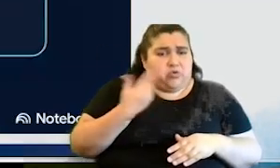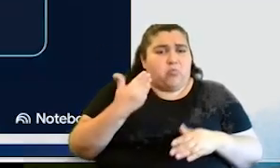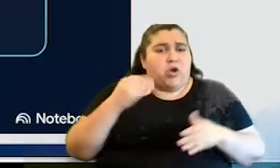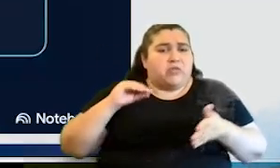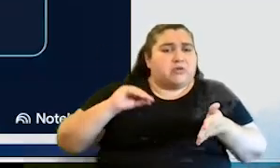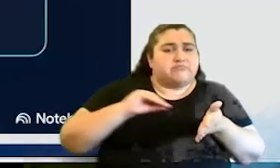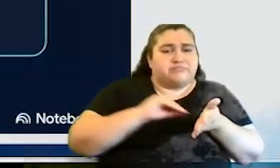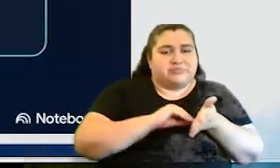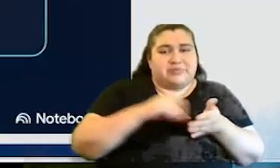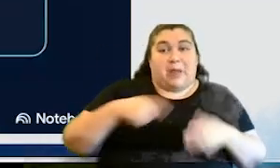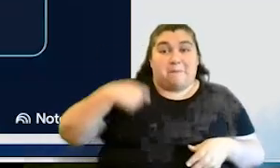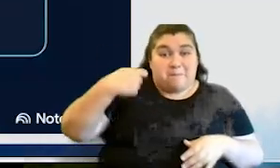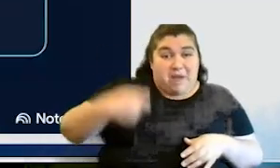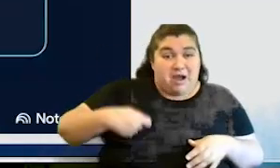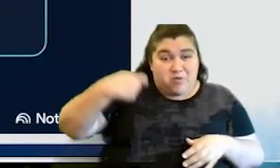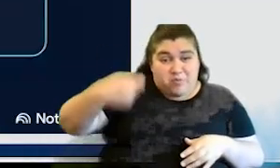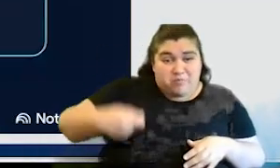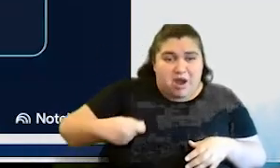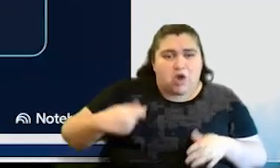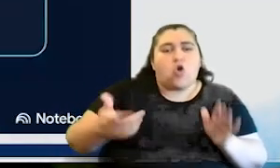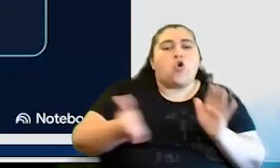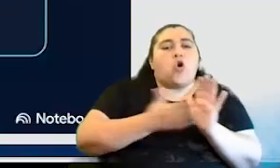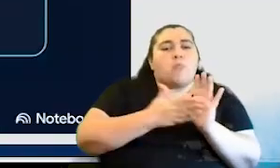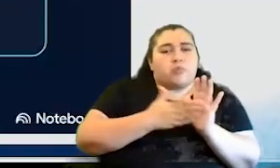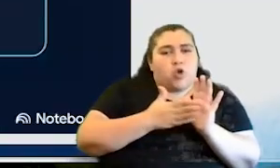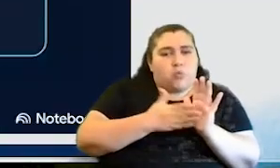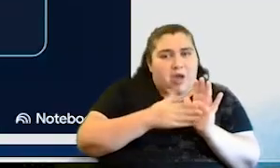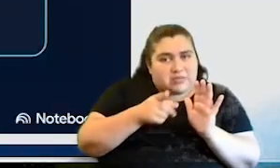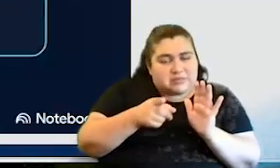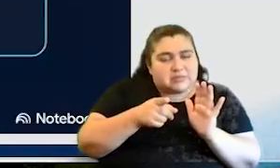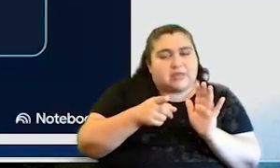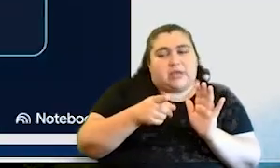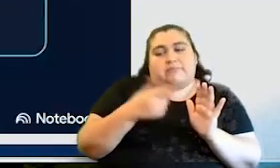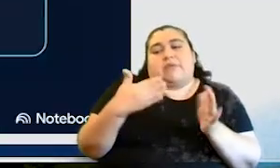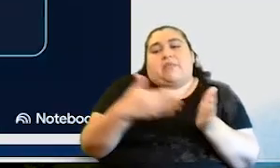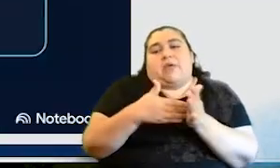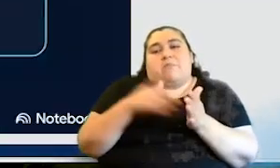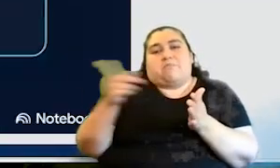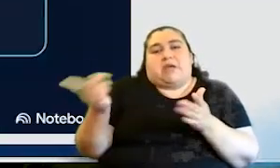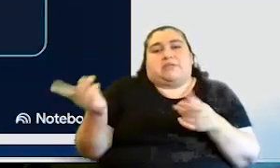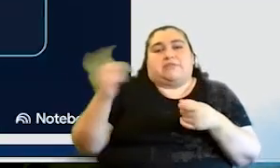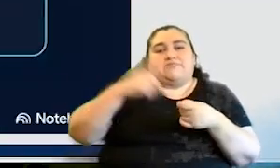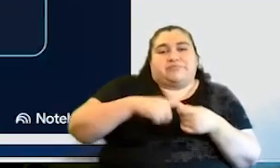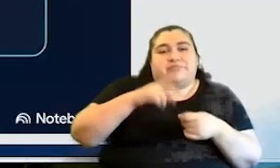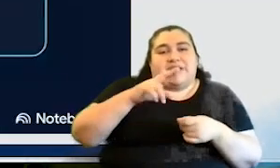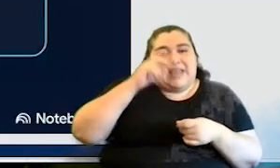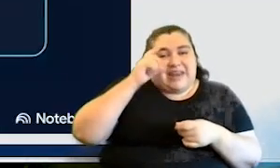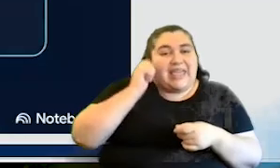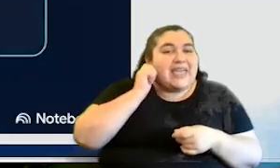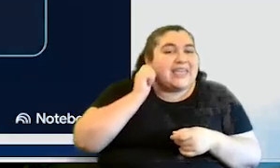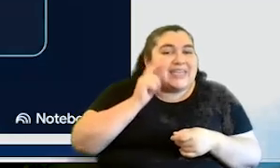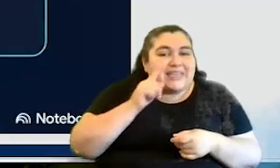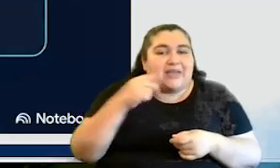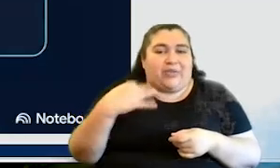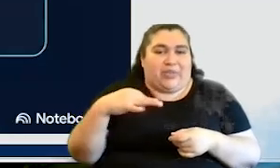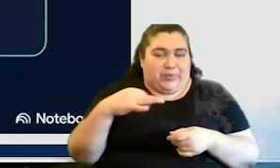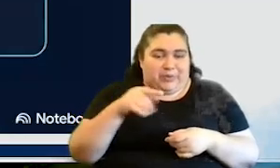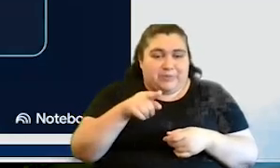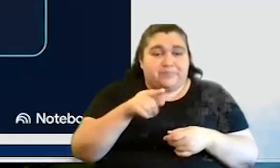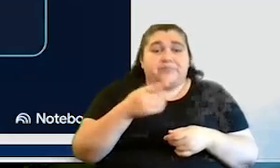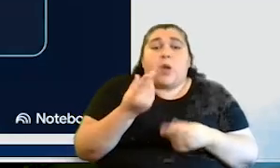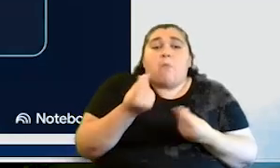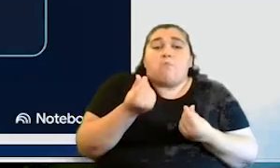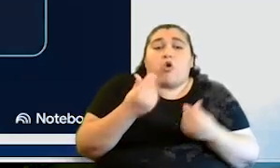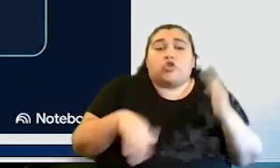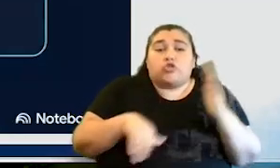están abonando con un comprobante que será un contrato locativo que tiene que estar inscrito en el RELI, tienen la posibilidad de que el monto